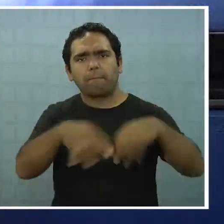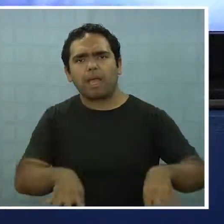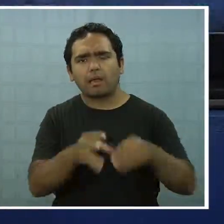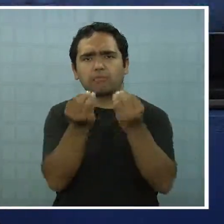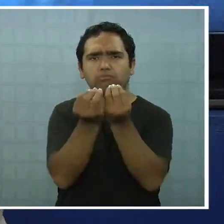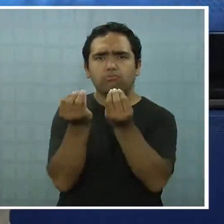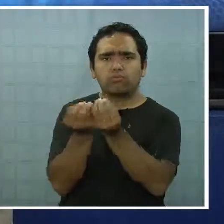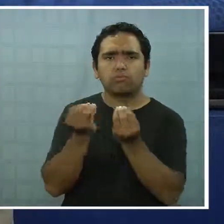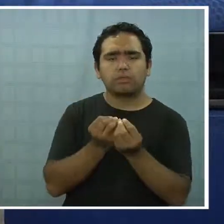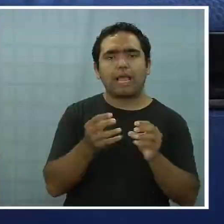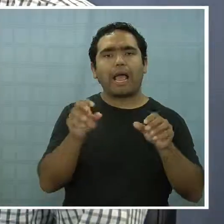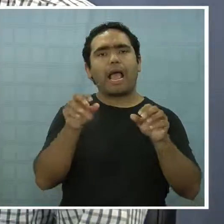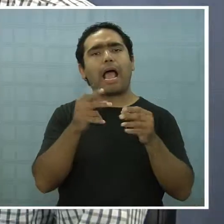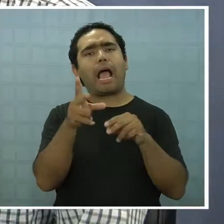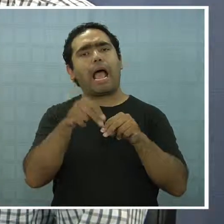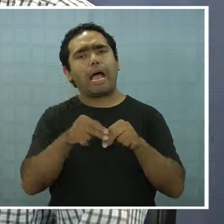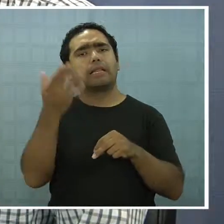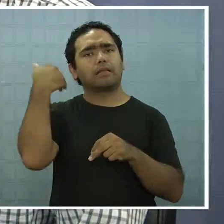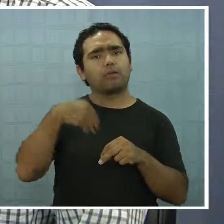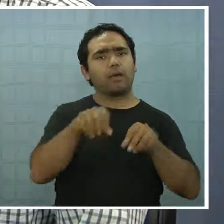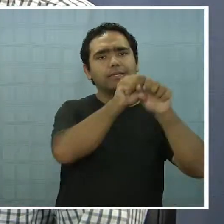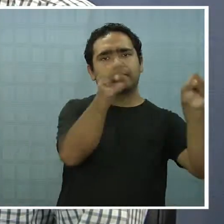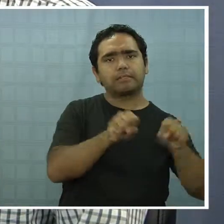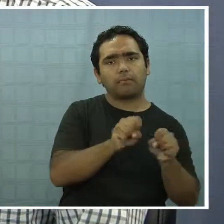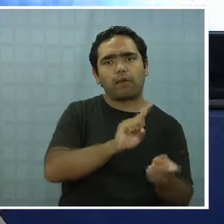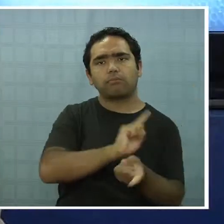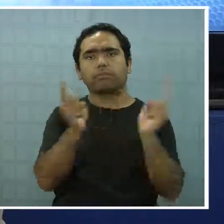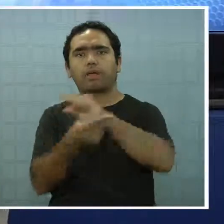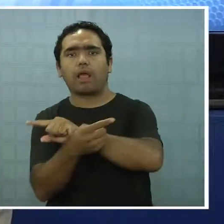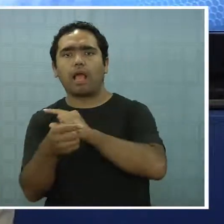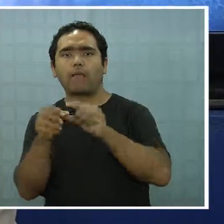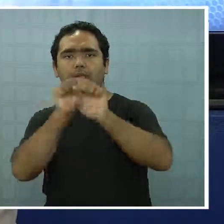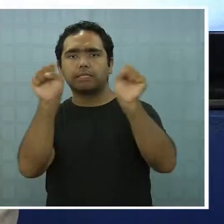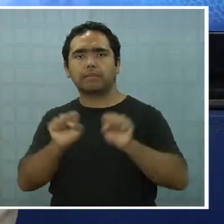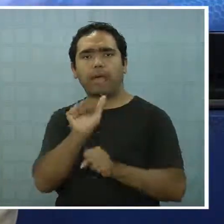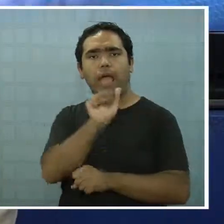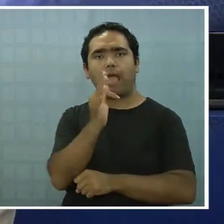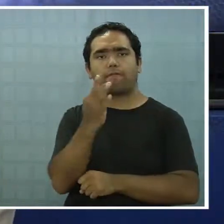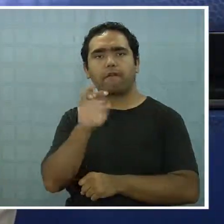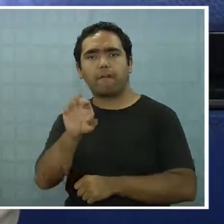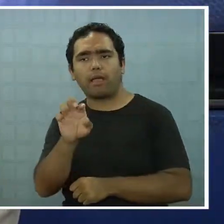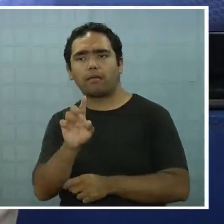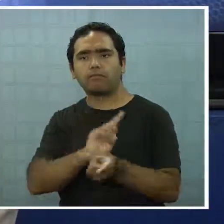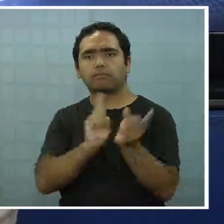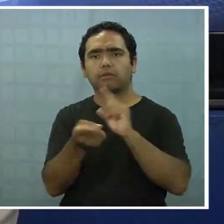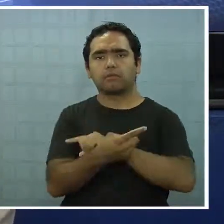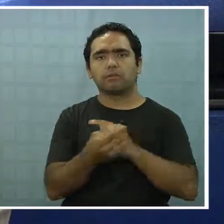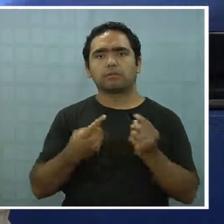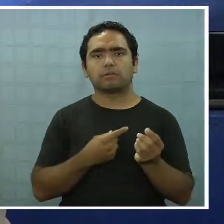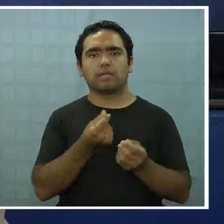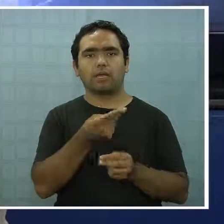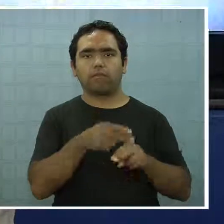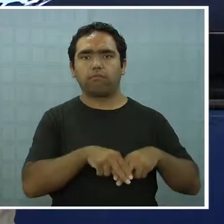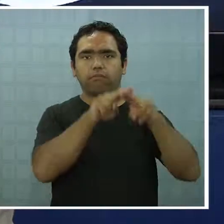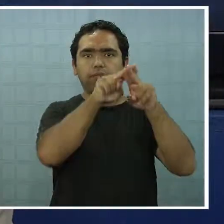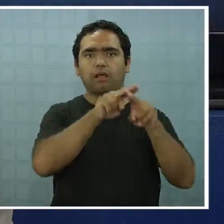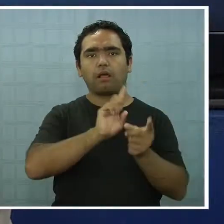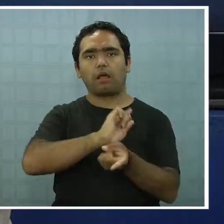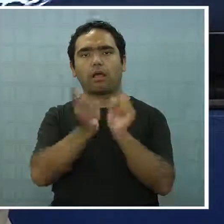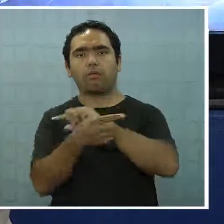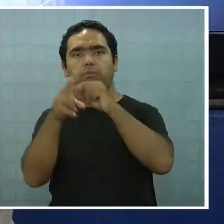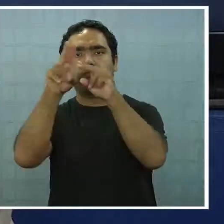ellos que estaban en el antiguo sistema de reparto y pasaron a este sistema de la AFP han perdido mucho. Tasas de comisiones altas. Cuando